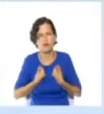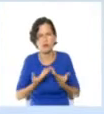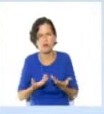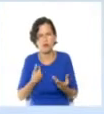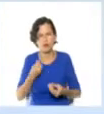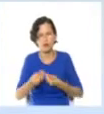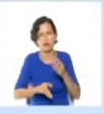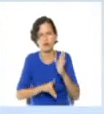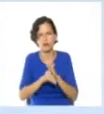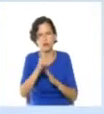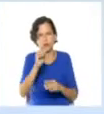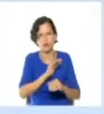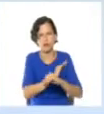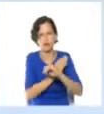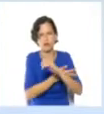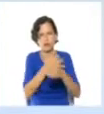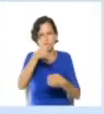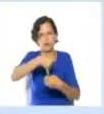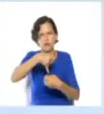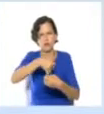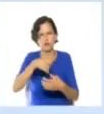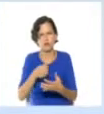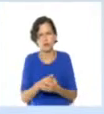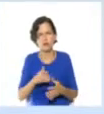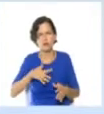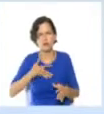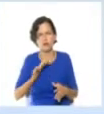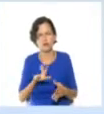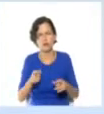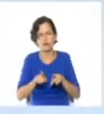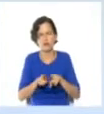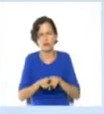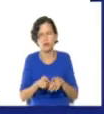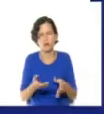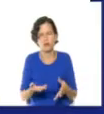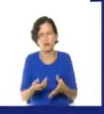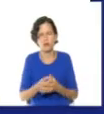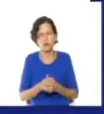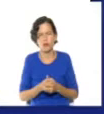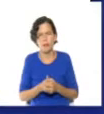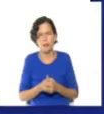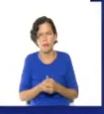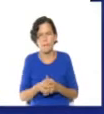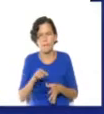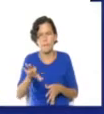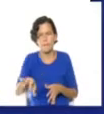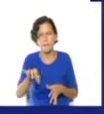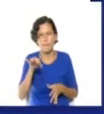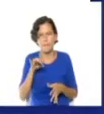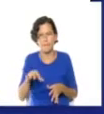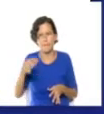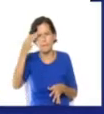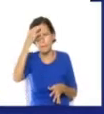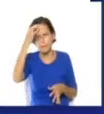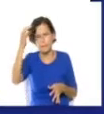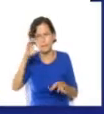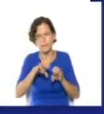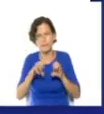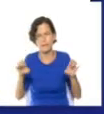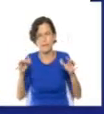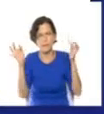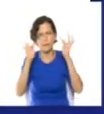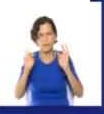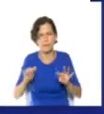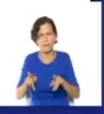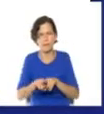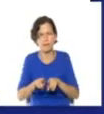lo que desarrolla el poder electoral. Podemos entonces elegir nuestro Consejo Educativo de manera